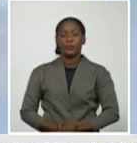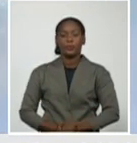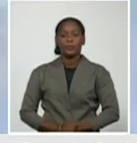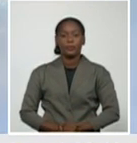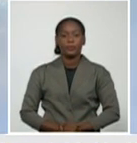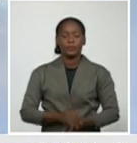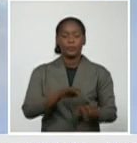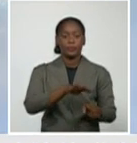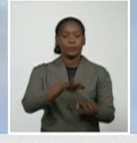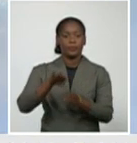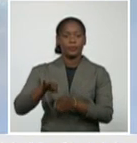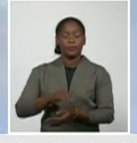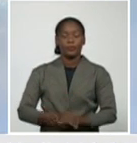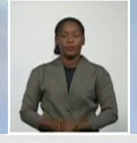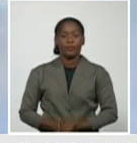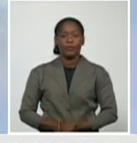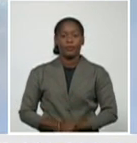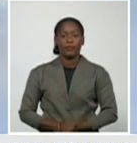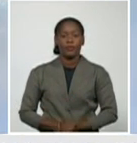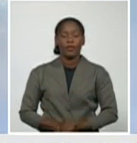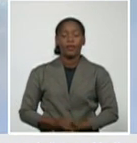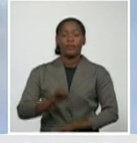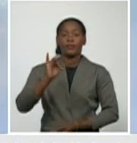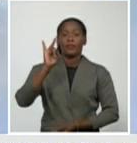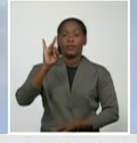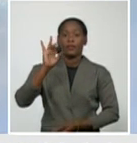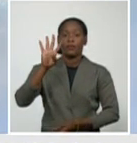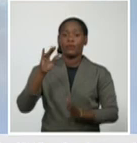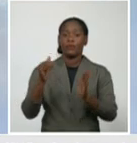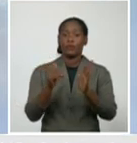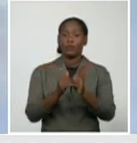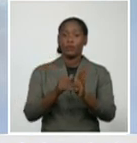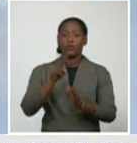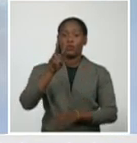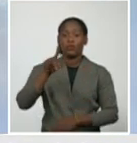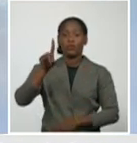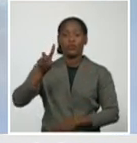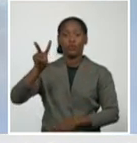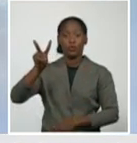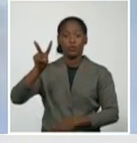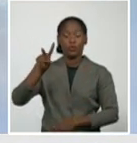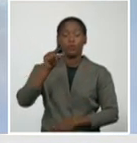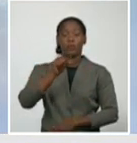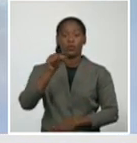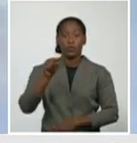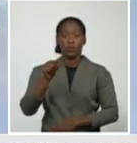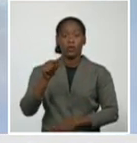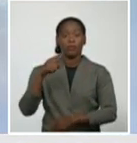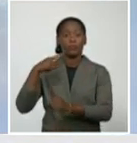74.212 pacientes diagnosticados con la enfermedad, mantiene ingresado